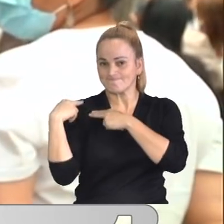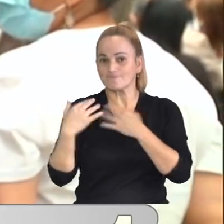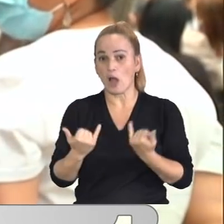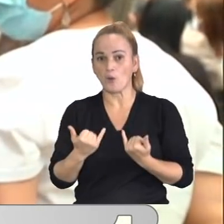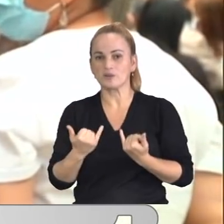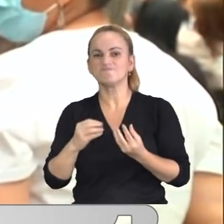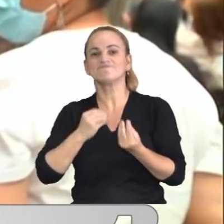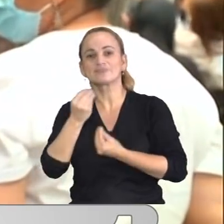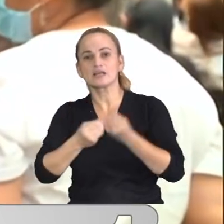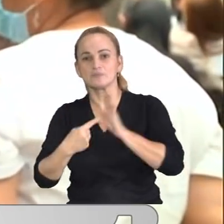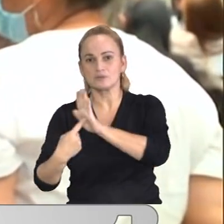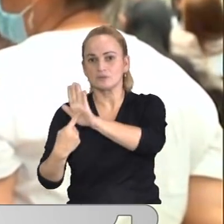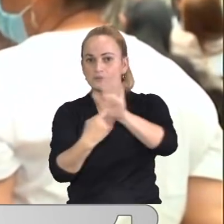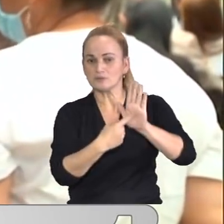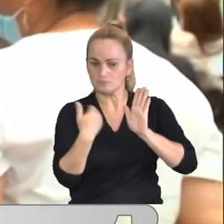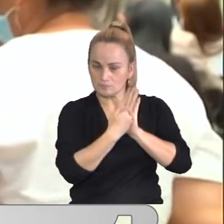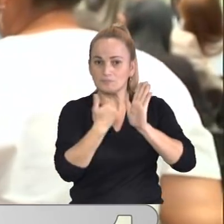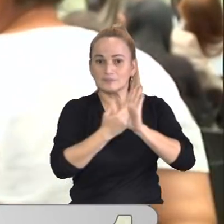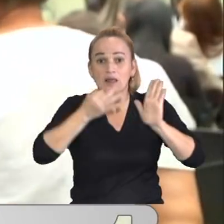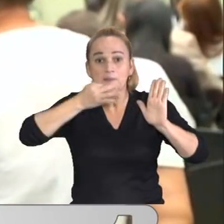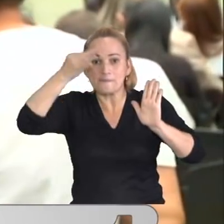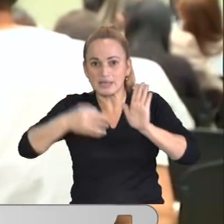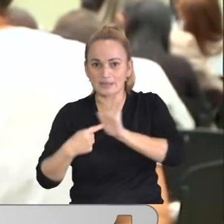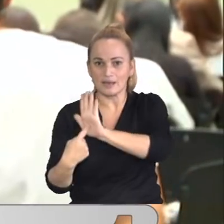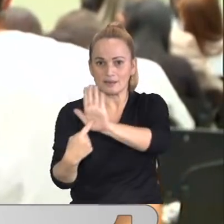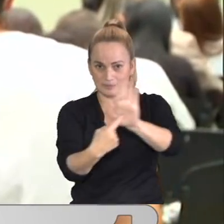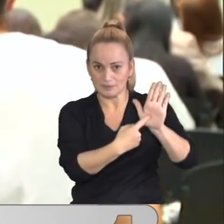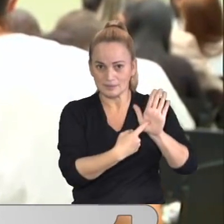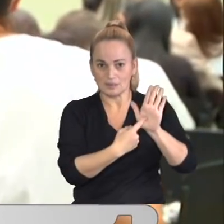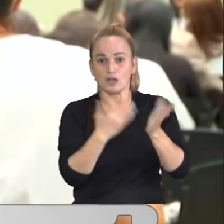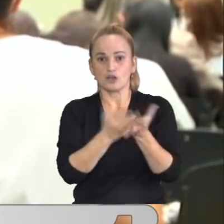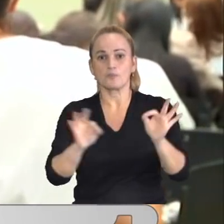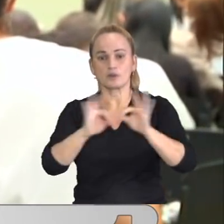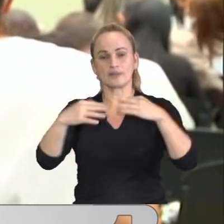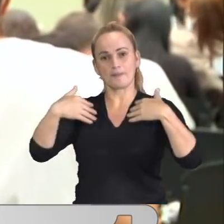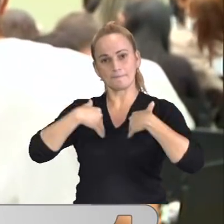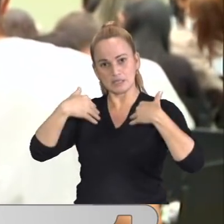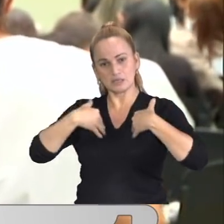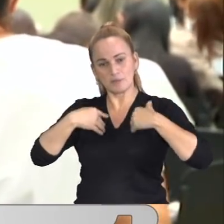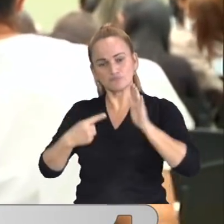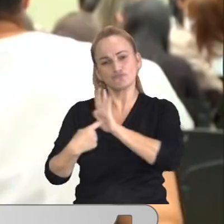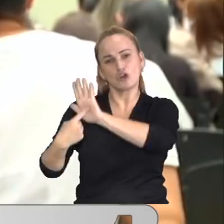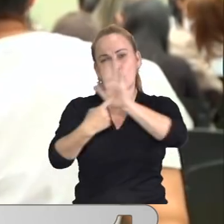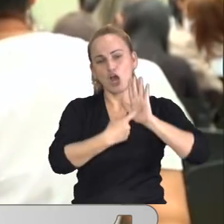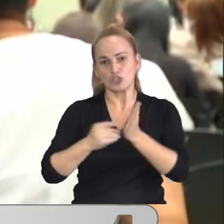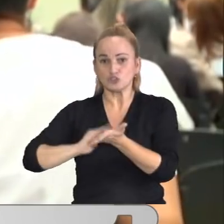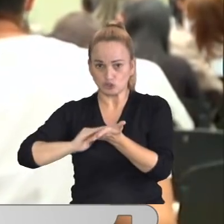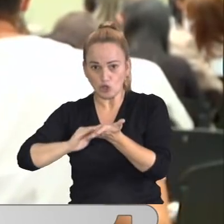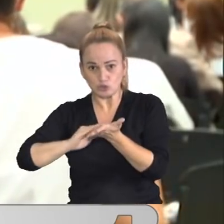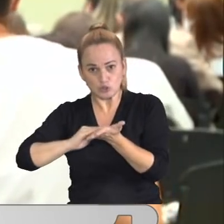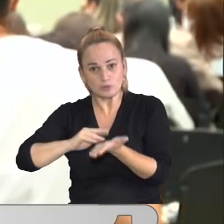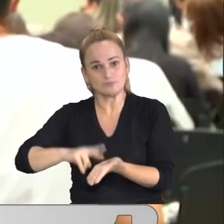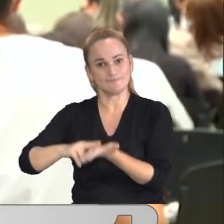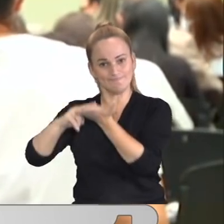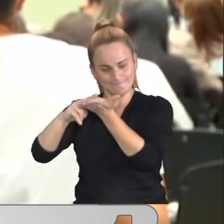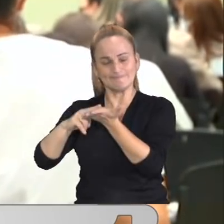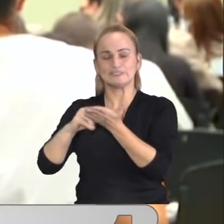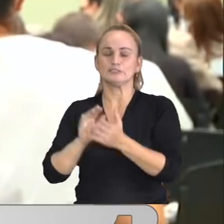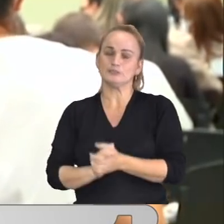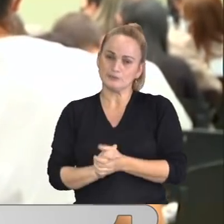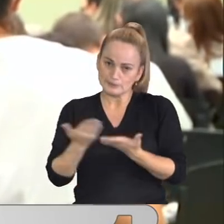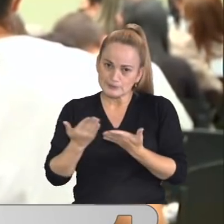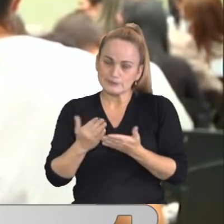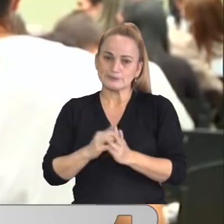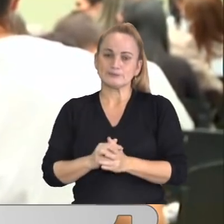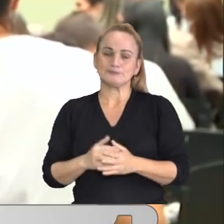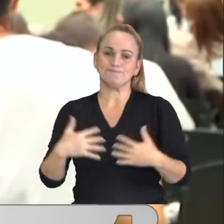estamos haciendo es esclareciendo esta verdad por el bien de las víctimas, para que se puedan reparar a las víctimas con este